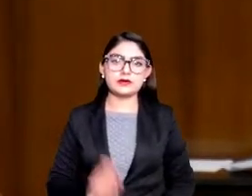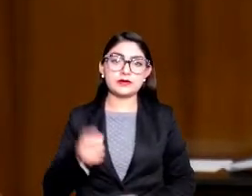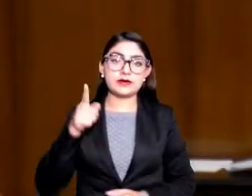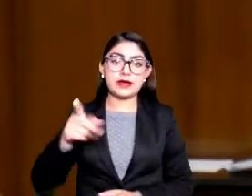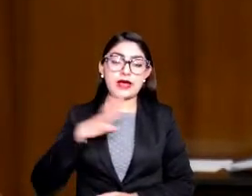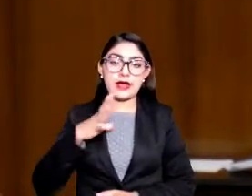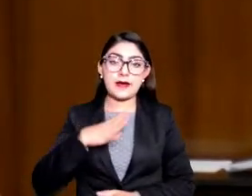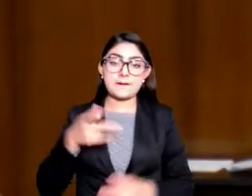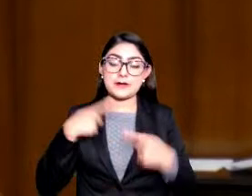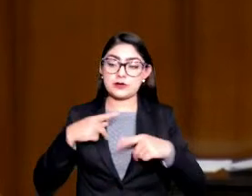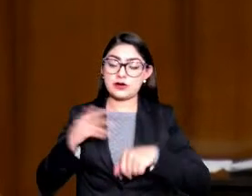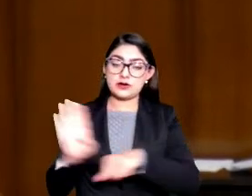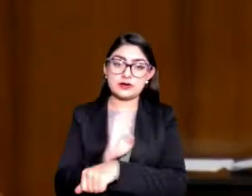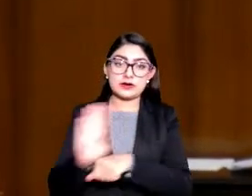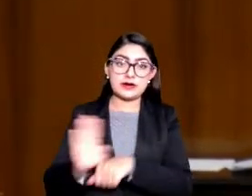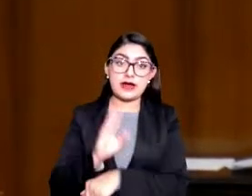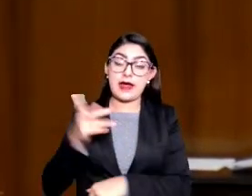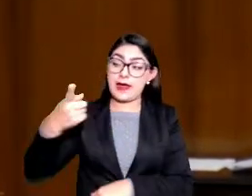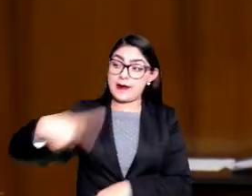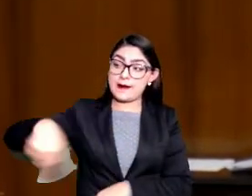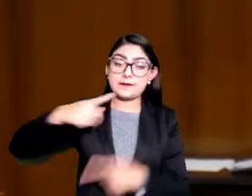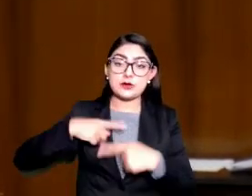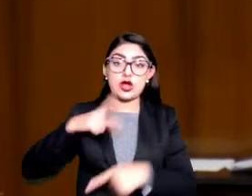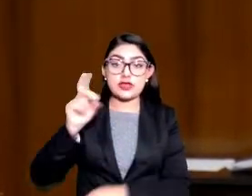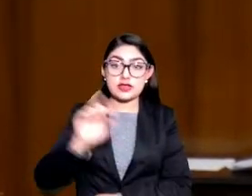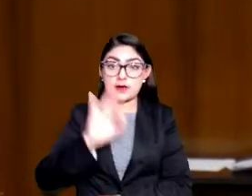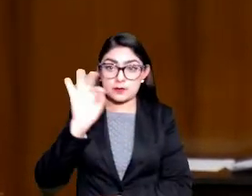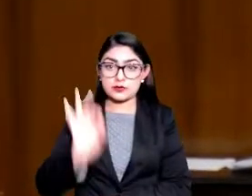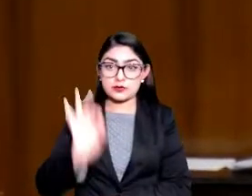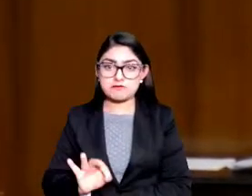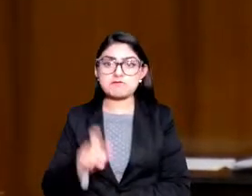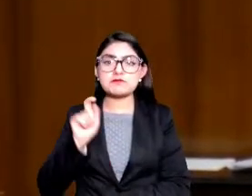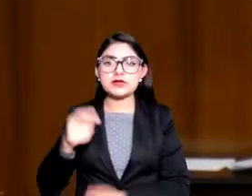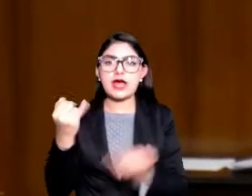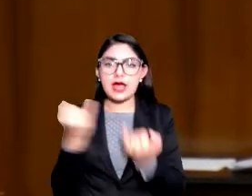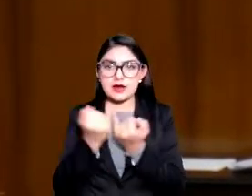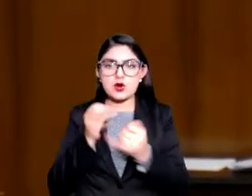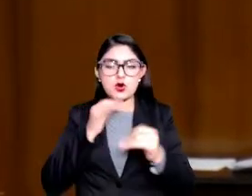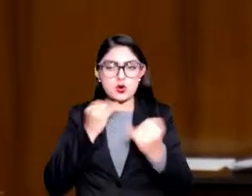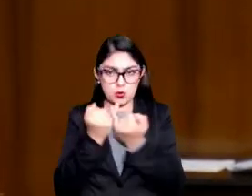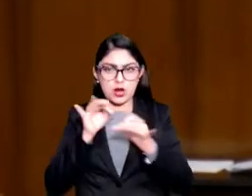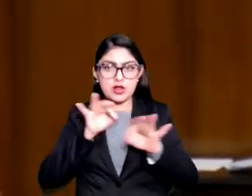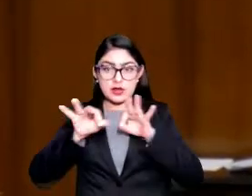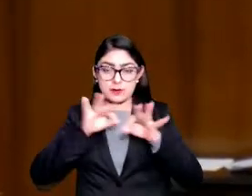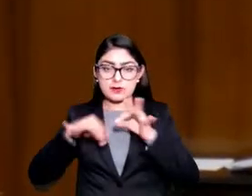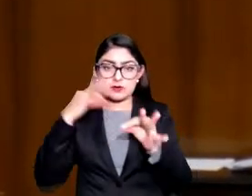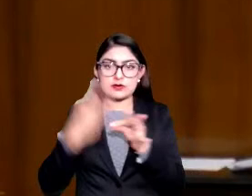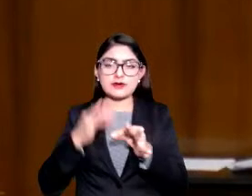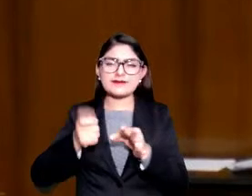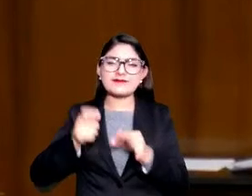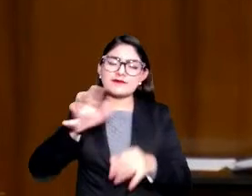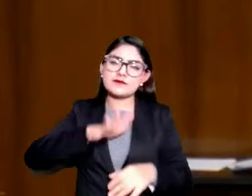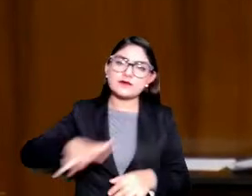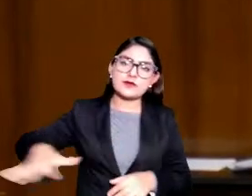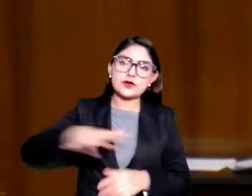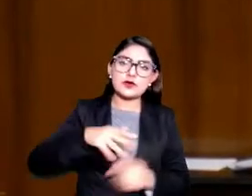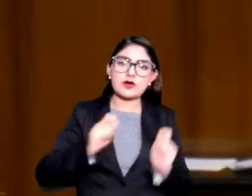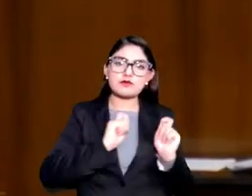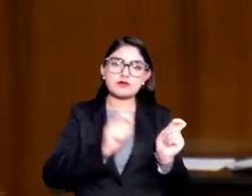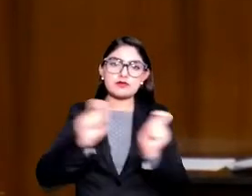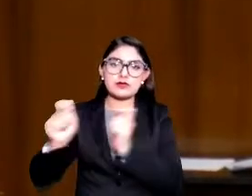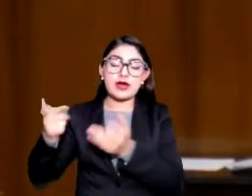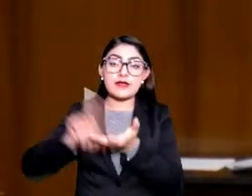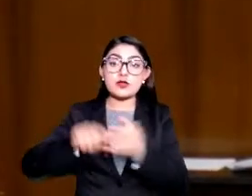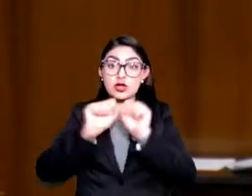quinto año de gobierno. Se concluyeron los trabajos de rehabilitación y mantenimiento del macrocircuito de distribución del sistema